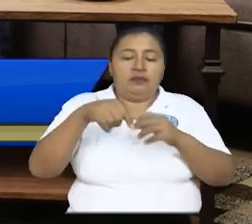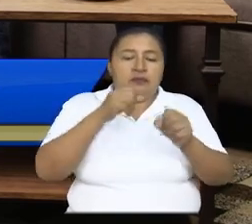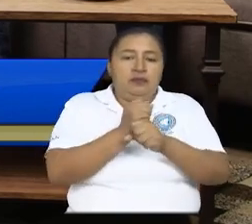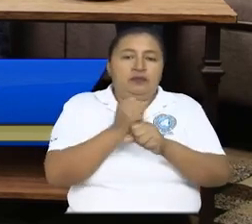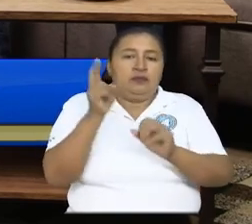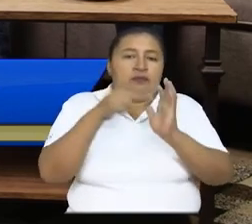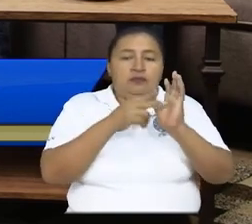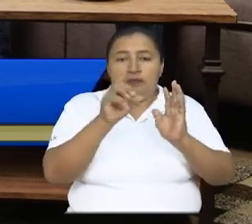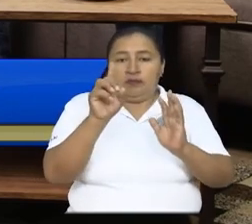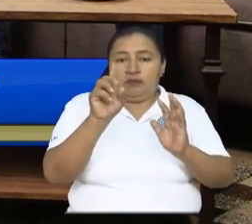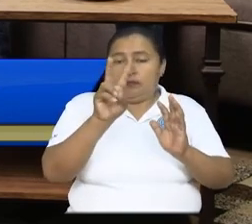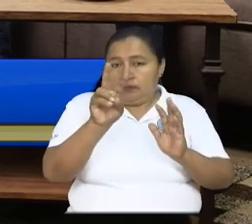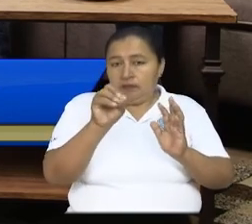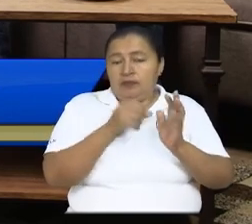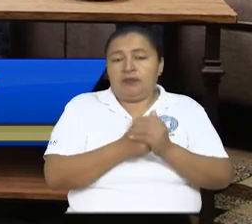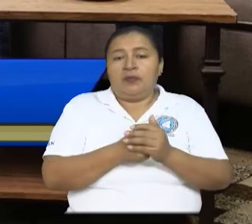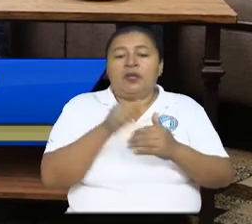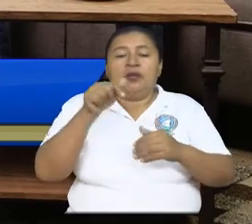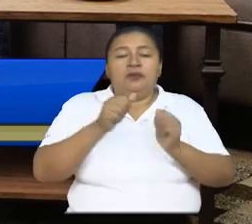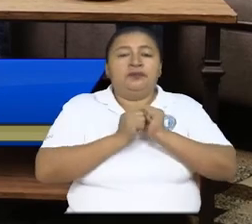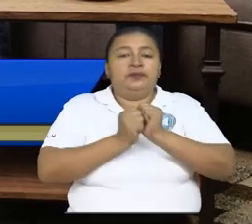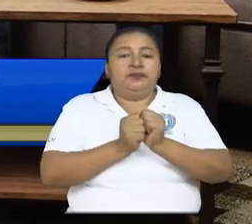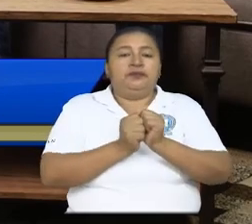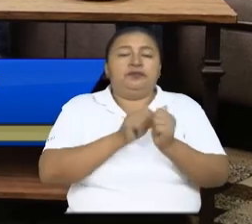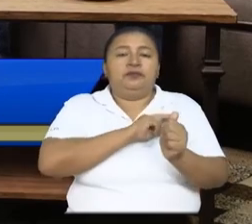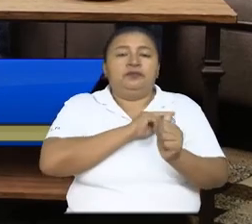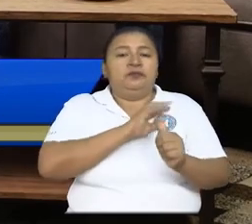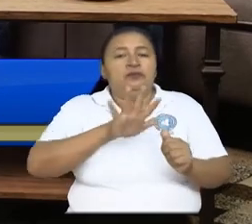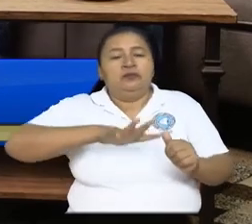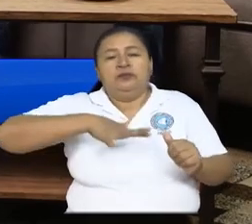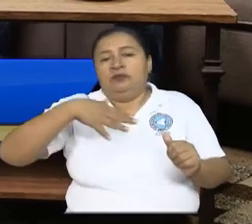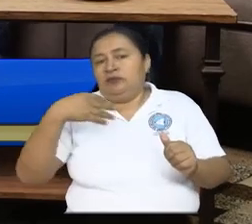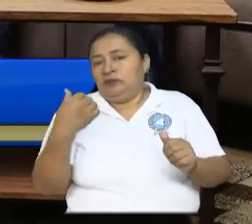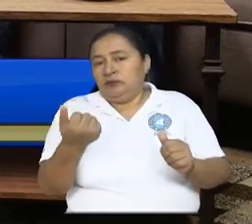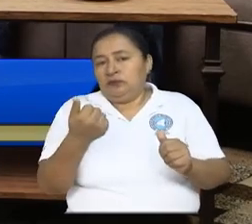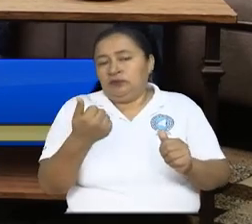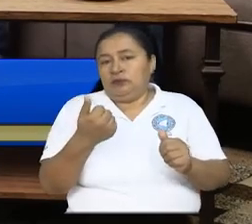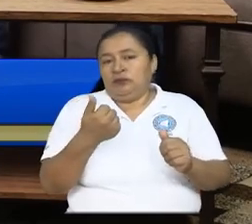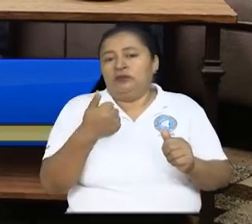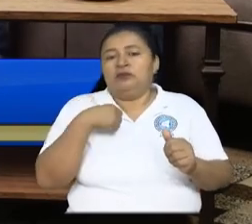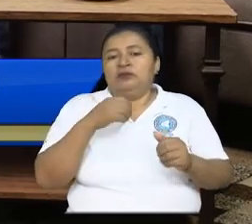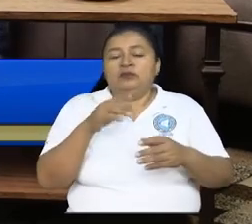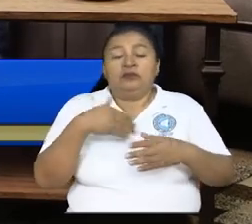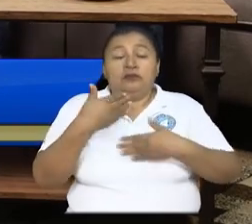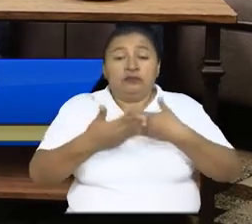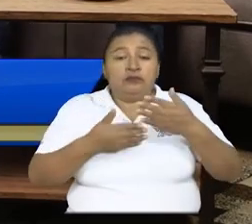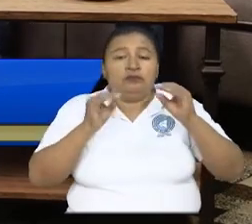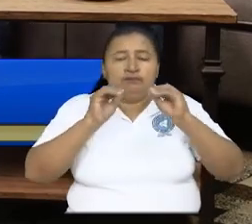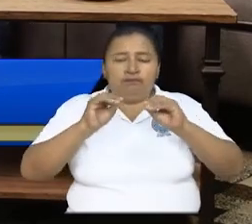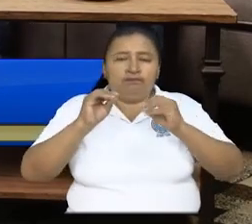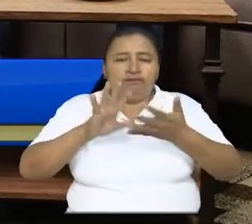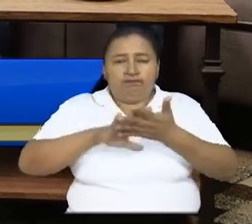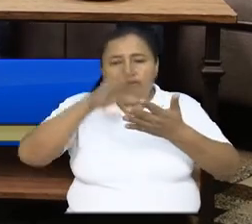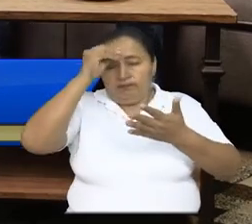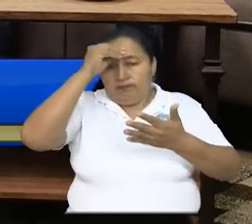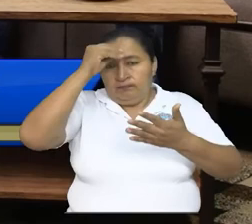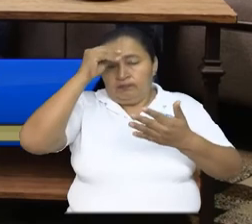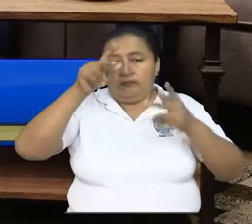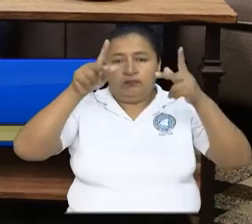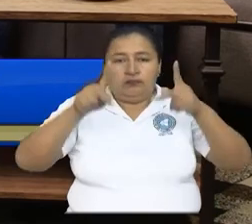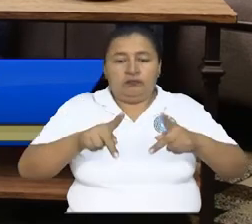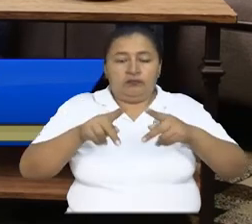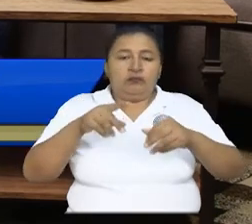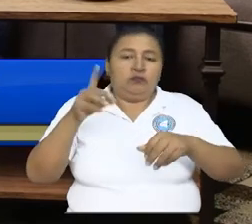año pues y esto va acompañado precisamente también de ir preparando los recursos